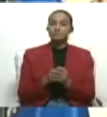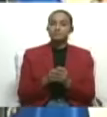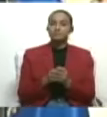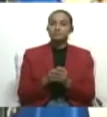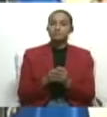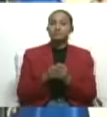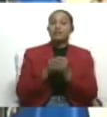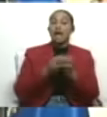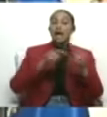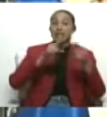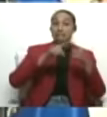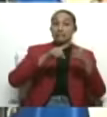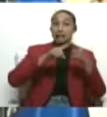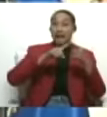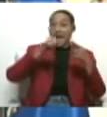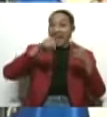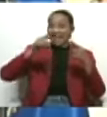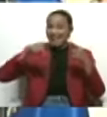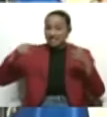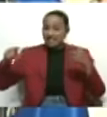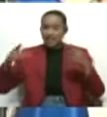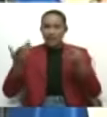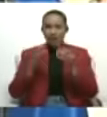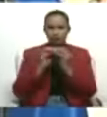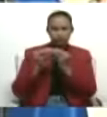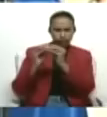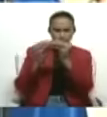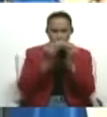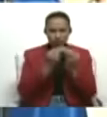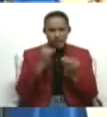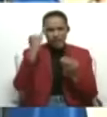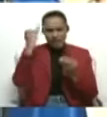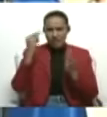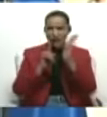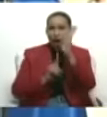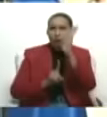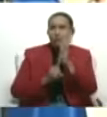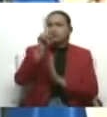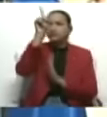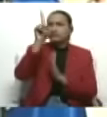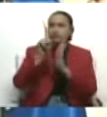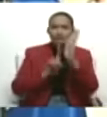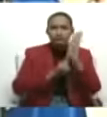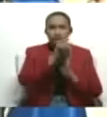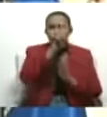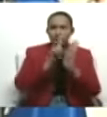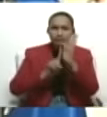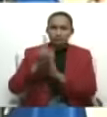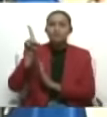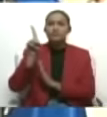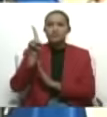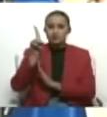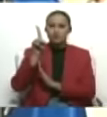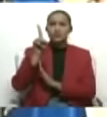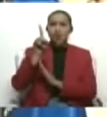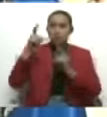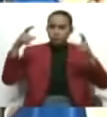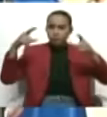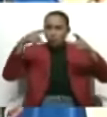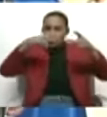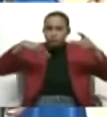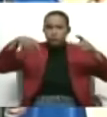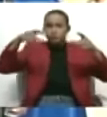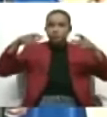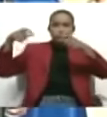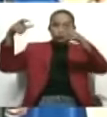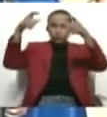energía nuclear. También hablamos de este tema hoy. Hemos acordado incrementar el ritmo y volumen de cooperación sobre